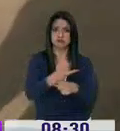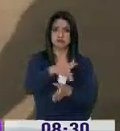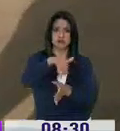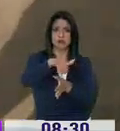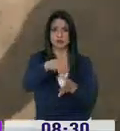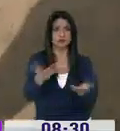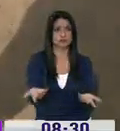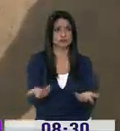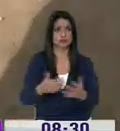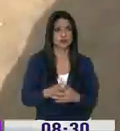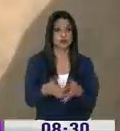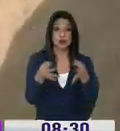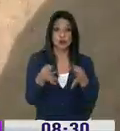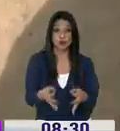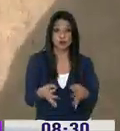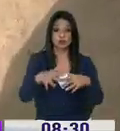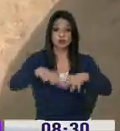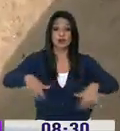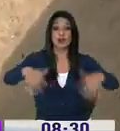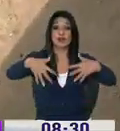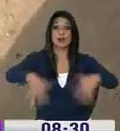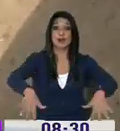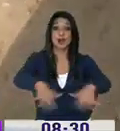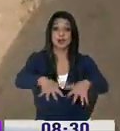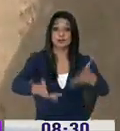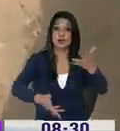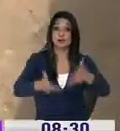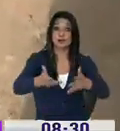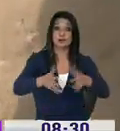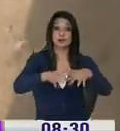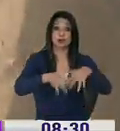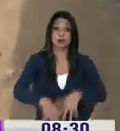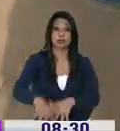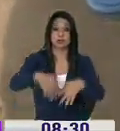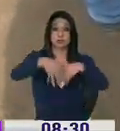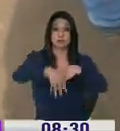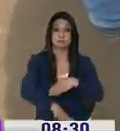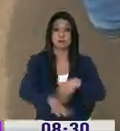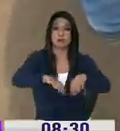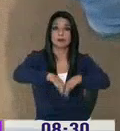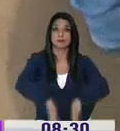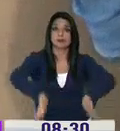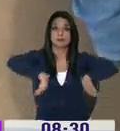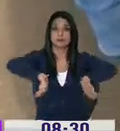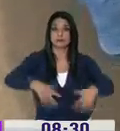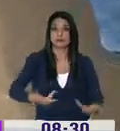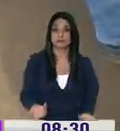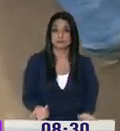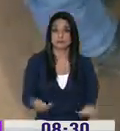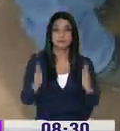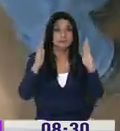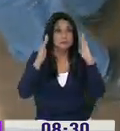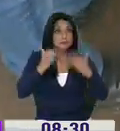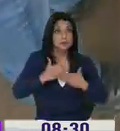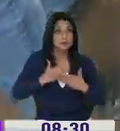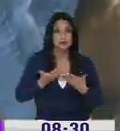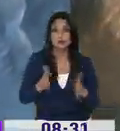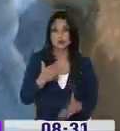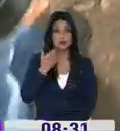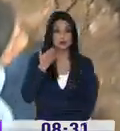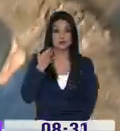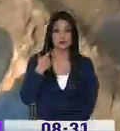estamos justo en las laderas es una parte donde puede haber deslaves y tantas cosas no hemos tenido la la ayuda del